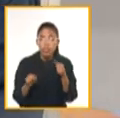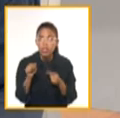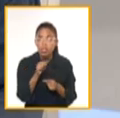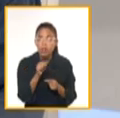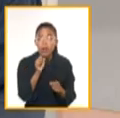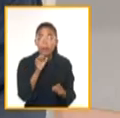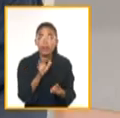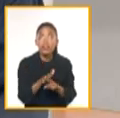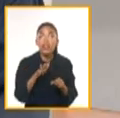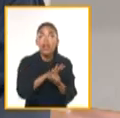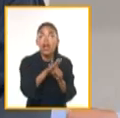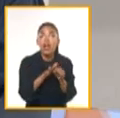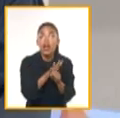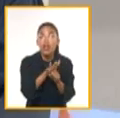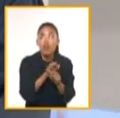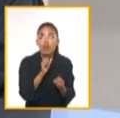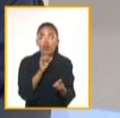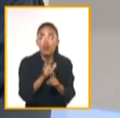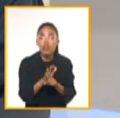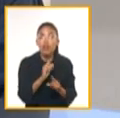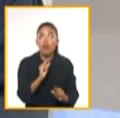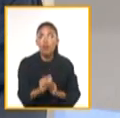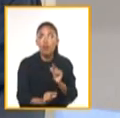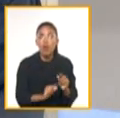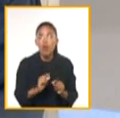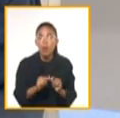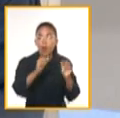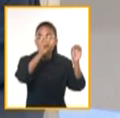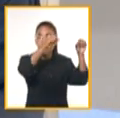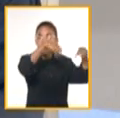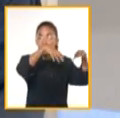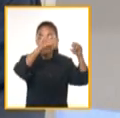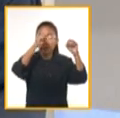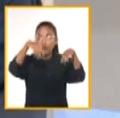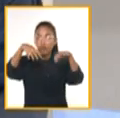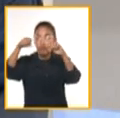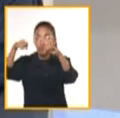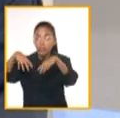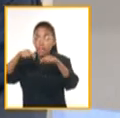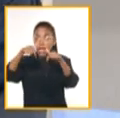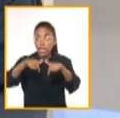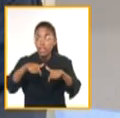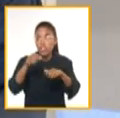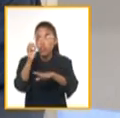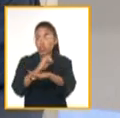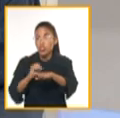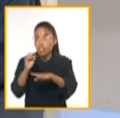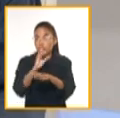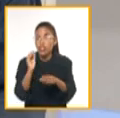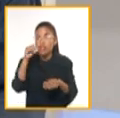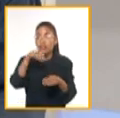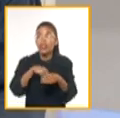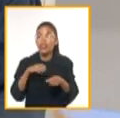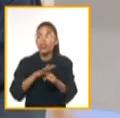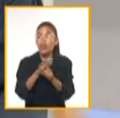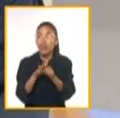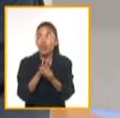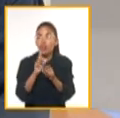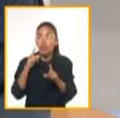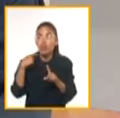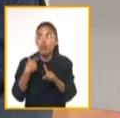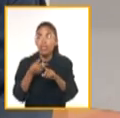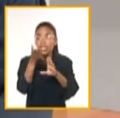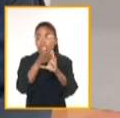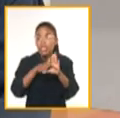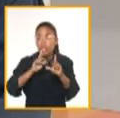Jaruco para empezar a restablecer el sistema en la parte occidental, que incluía Boca de Jaruco, las unidades de la Patana de Regla y Melones, las